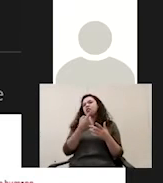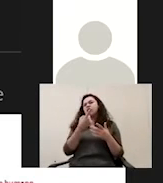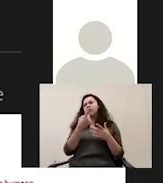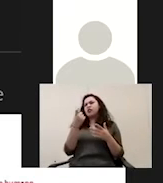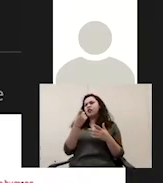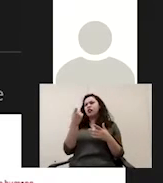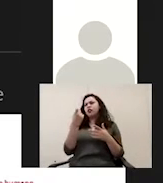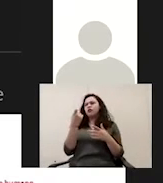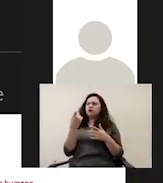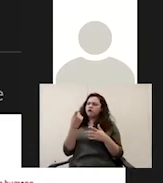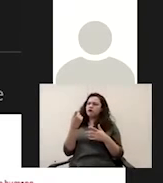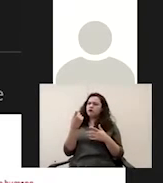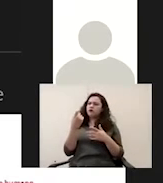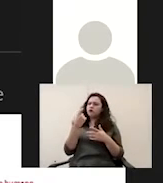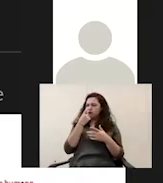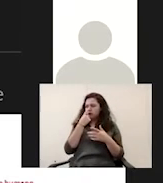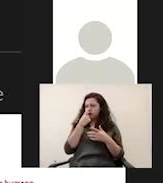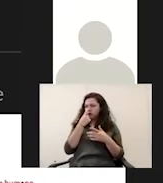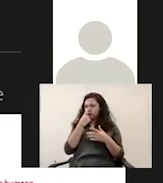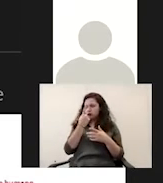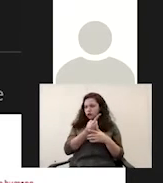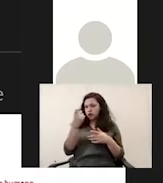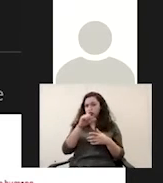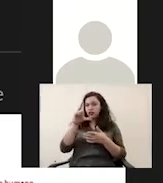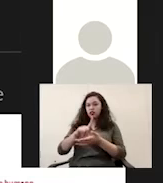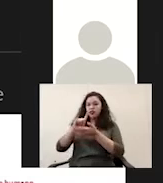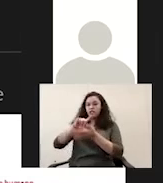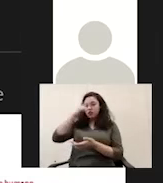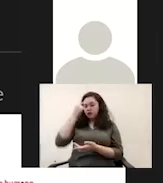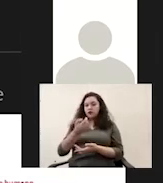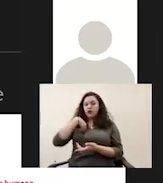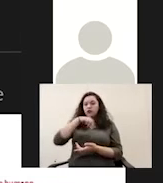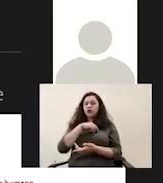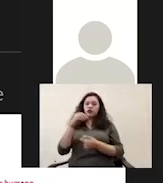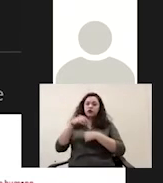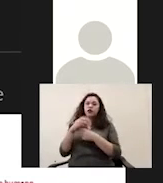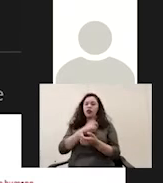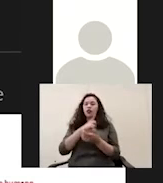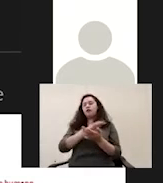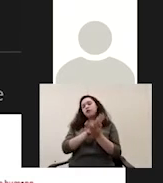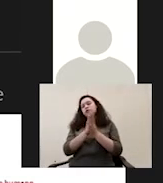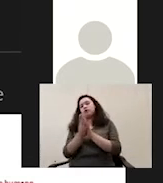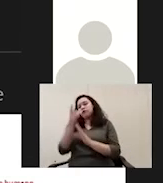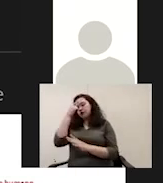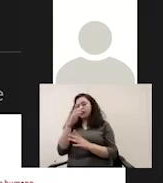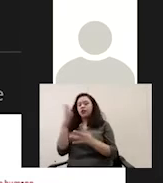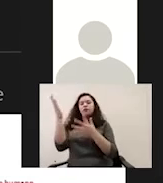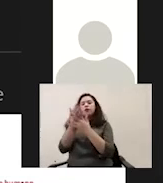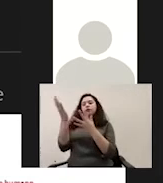Entonces, ahí nada más hay que hacer la conversión para poder darle, partir la almendra a lo